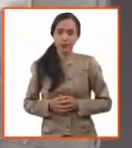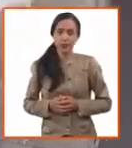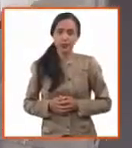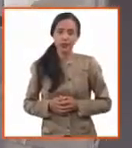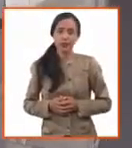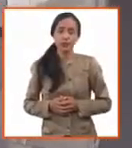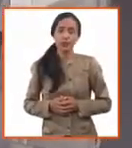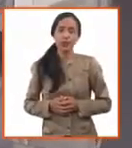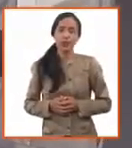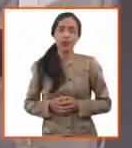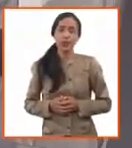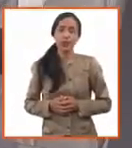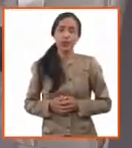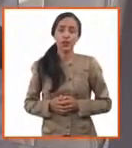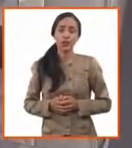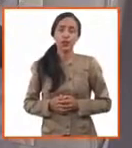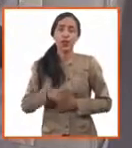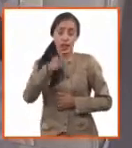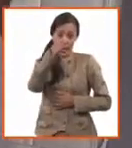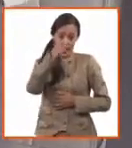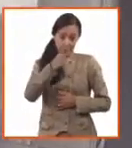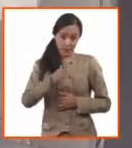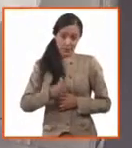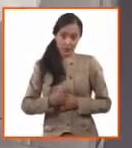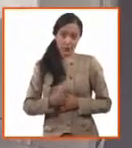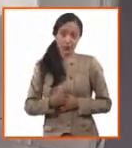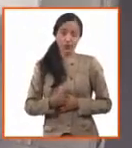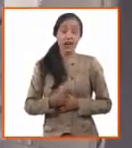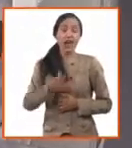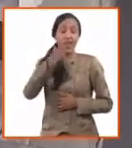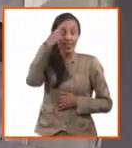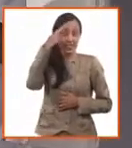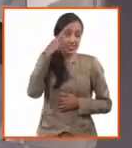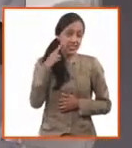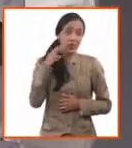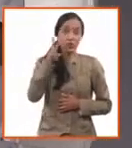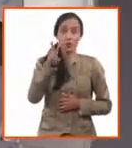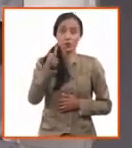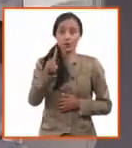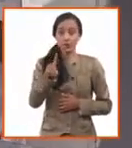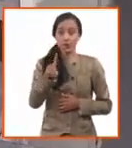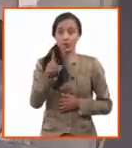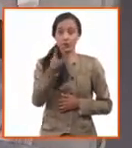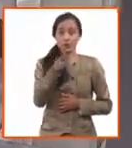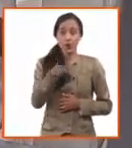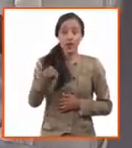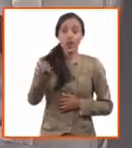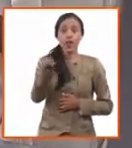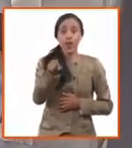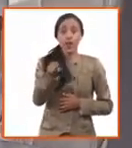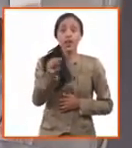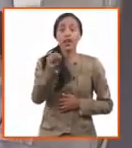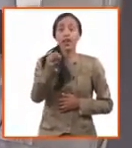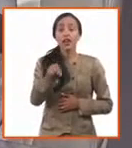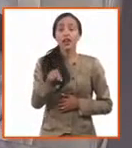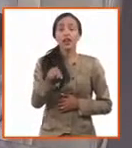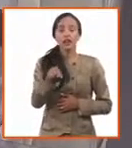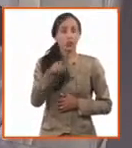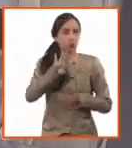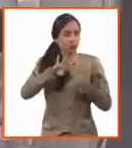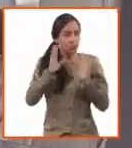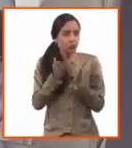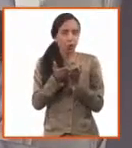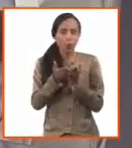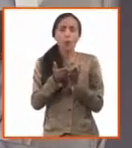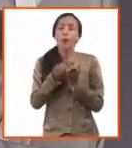hombre la mujer los seres humanos en sentido general del siglo 21 serán los encargados de llevar hasta el final esto